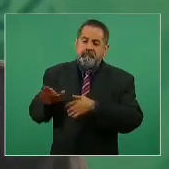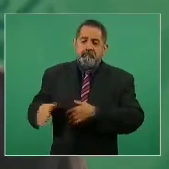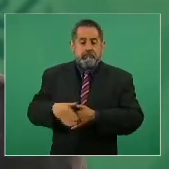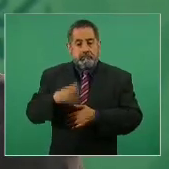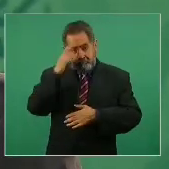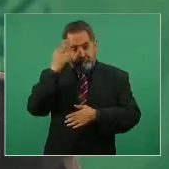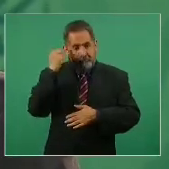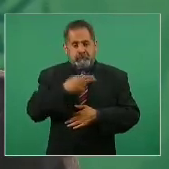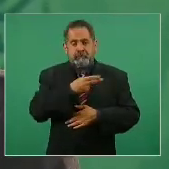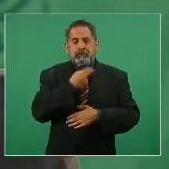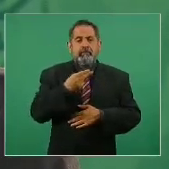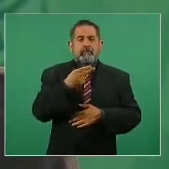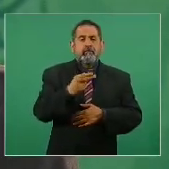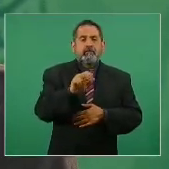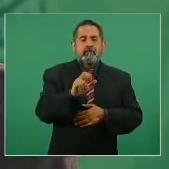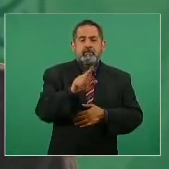Porque Huerta